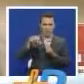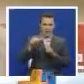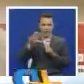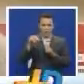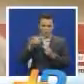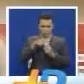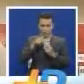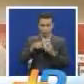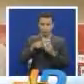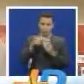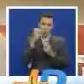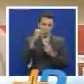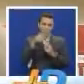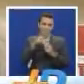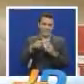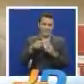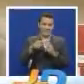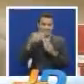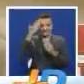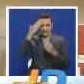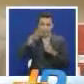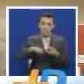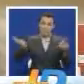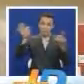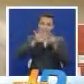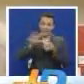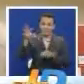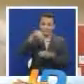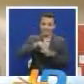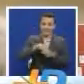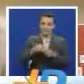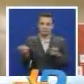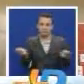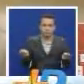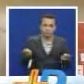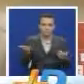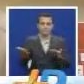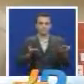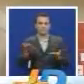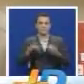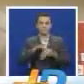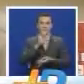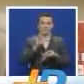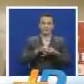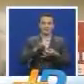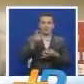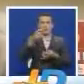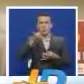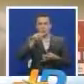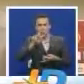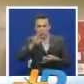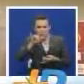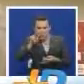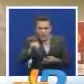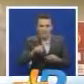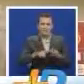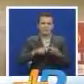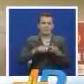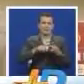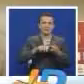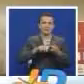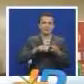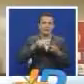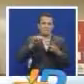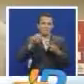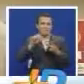que son piezas muy importantes para la selección, pero también lo tiene a Guarín, lo tiene a Mario en la